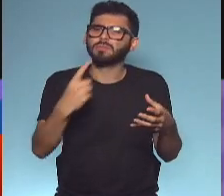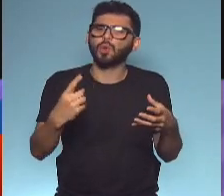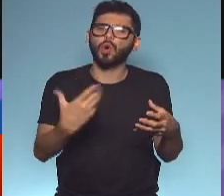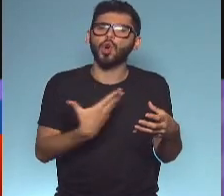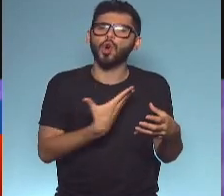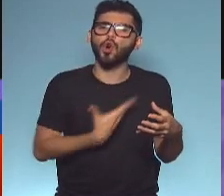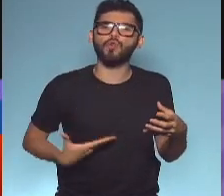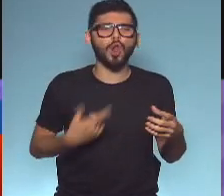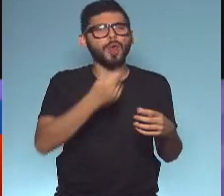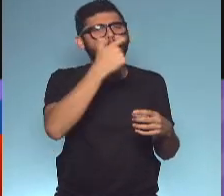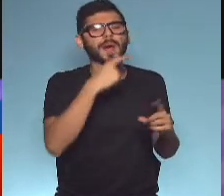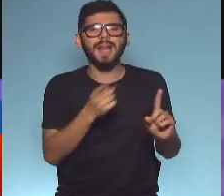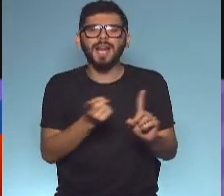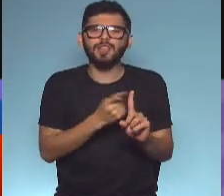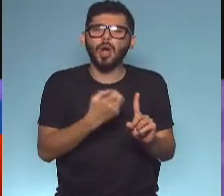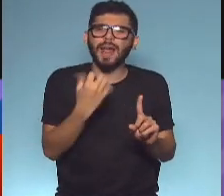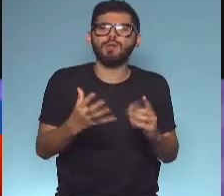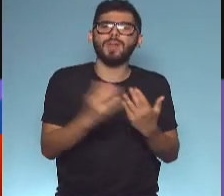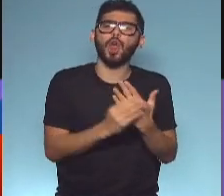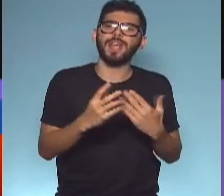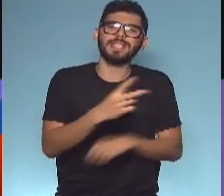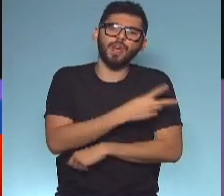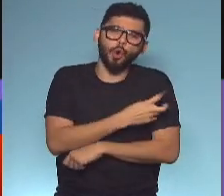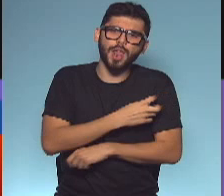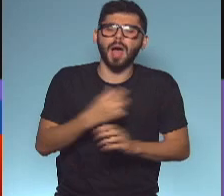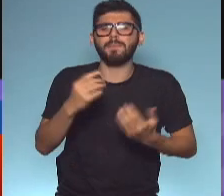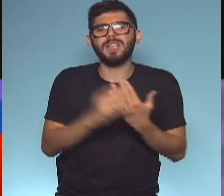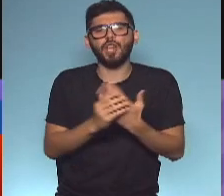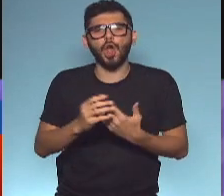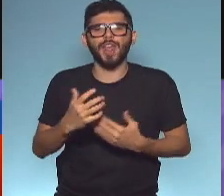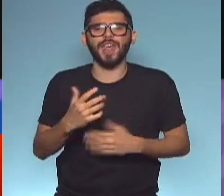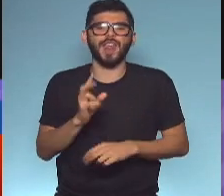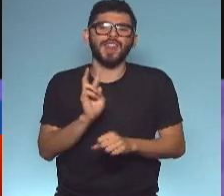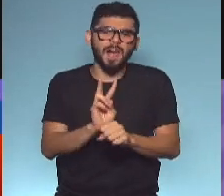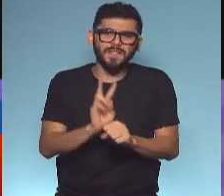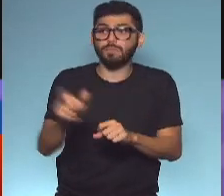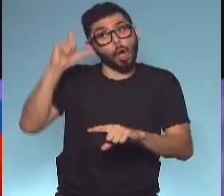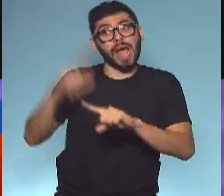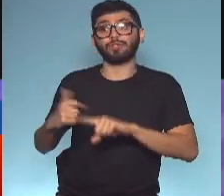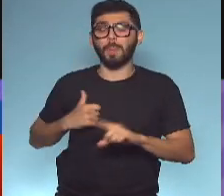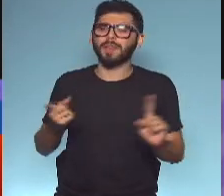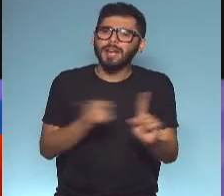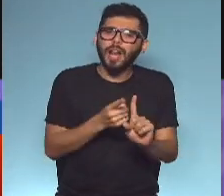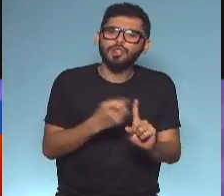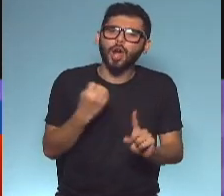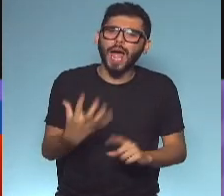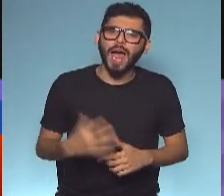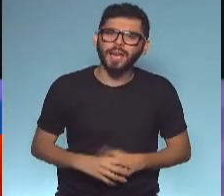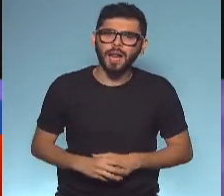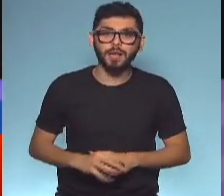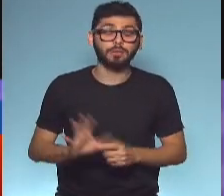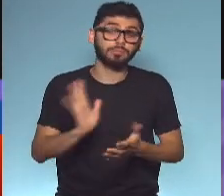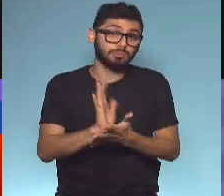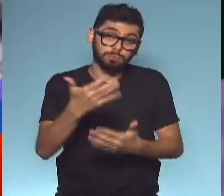gobierno de Mauricio Macri, por ahí con el Ministerio de Seguridad, con el Ministerio de Defensa, como excombatientes? No,